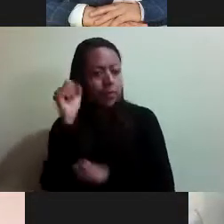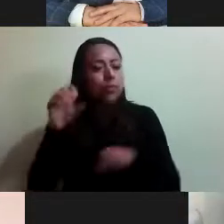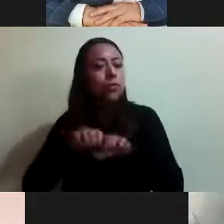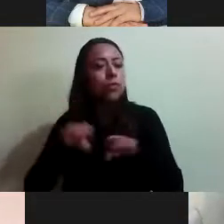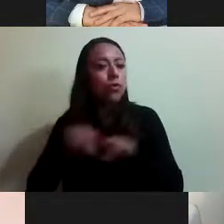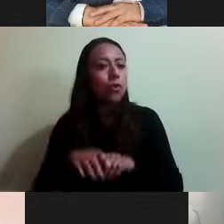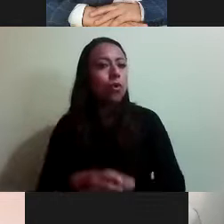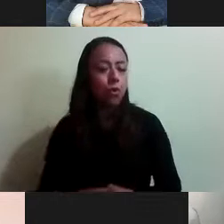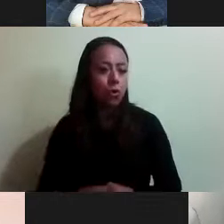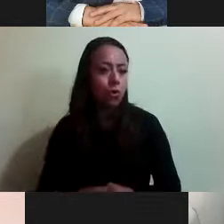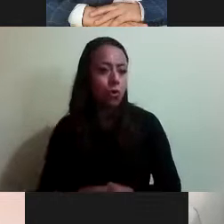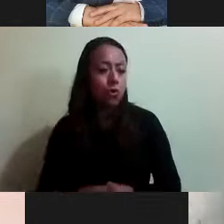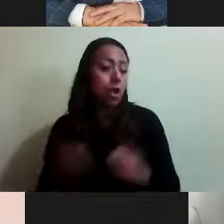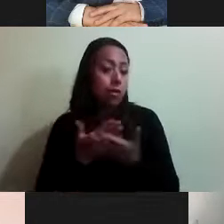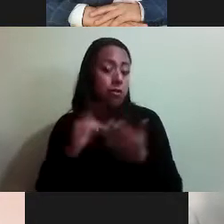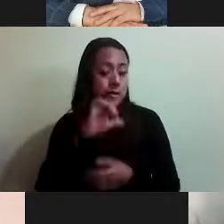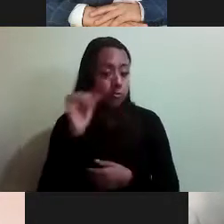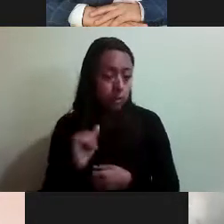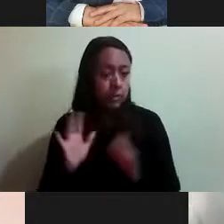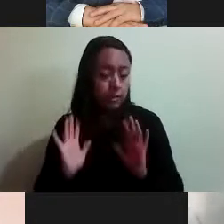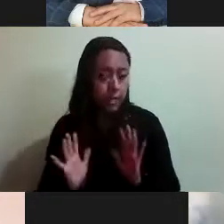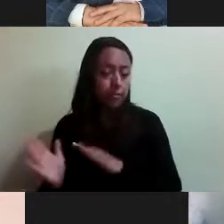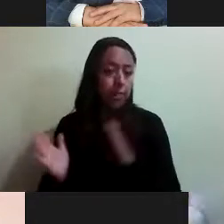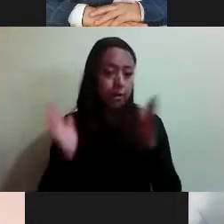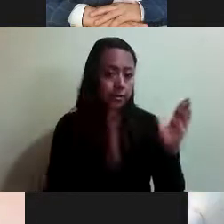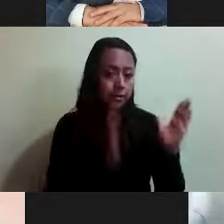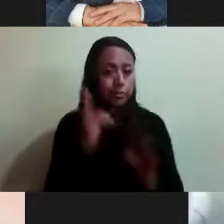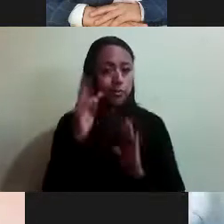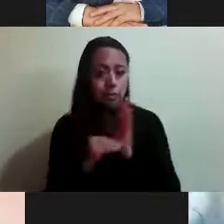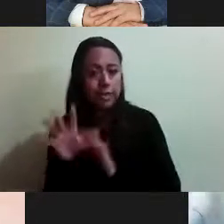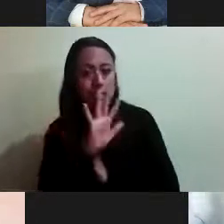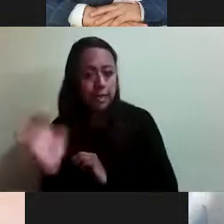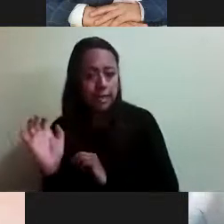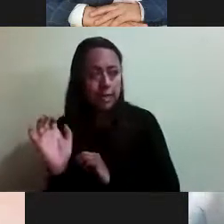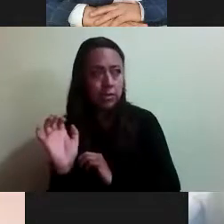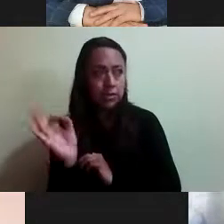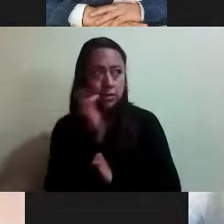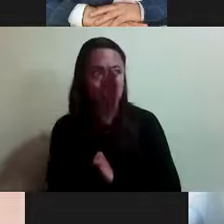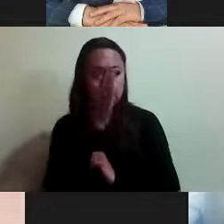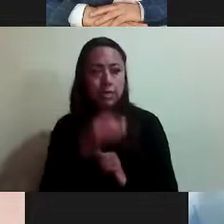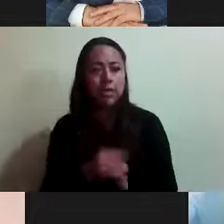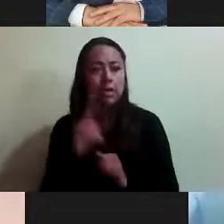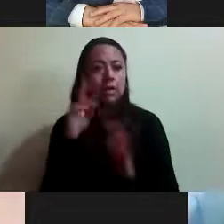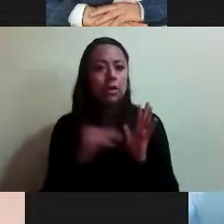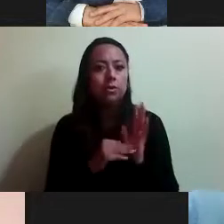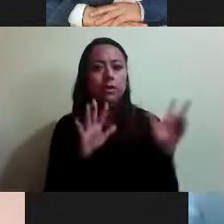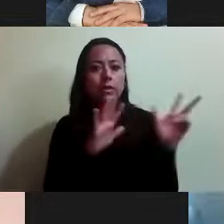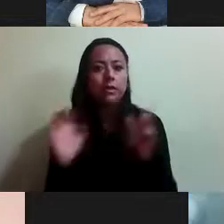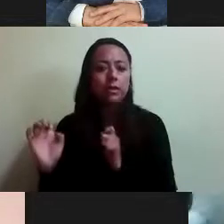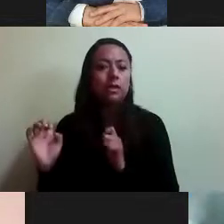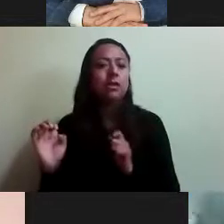presupuesto, y pasamos al 0.8%. Y por eso pasamos de los 2.500 a los cerca de 1.700 millones de pesos del